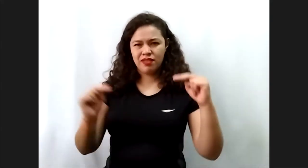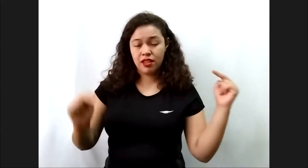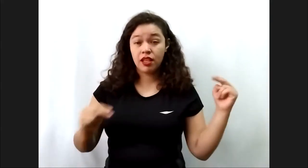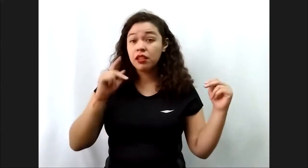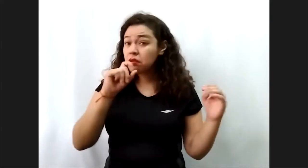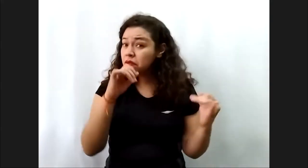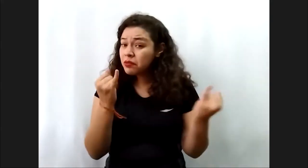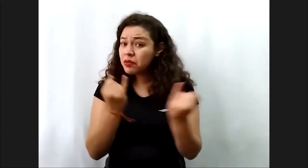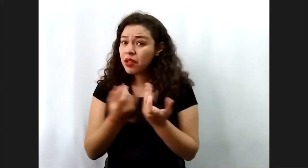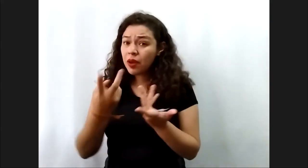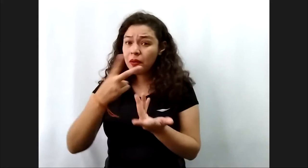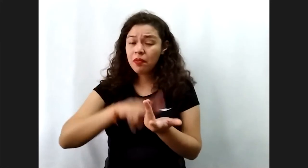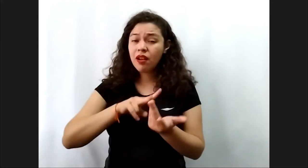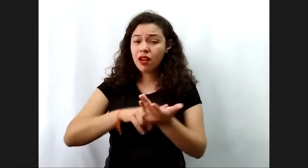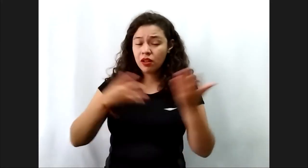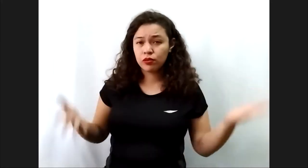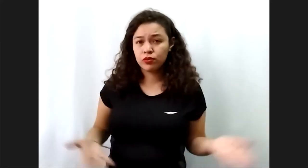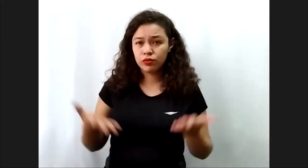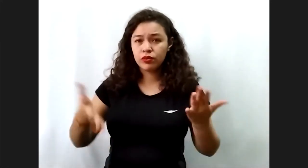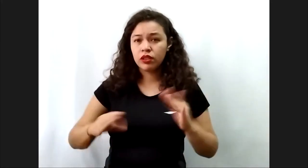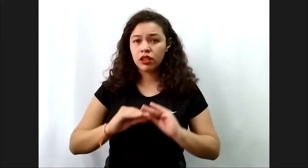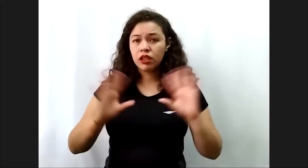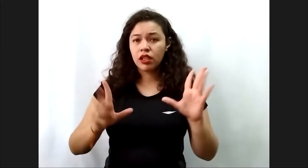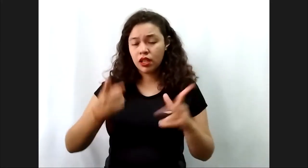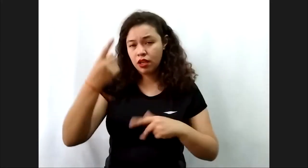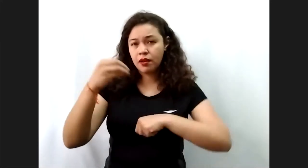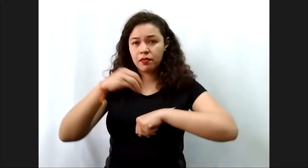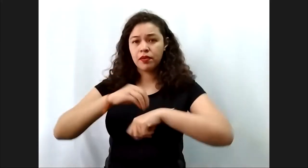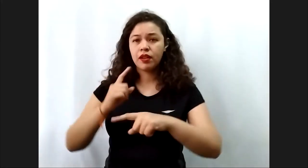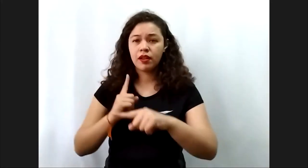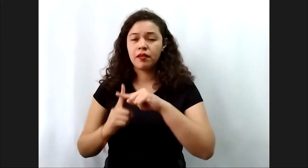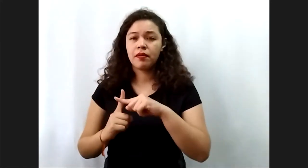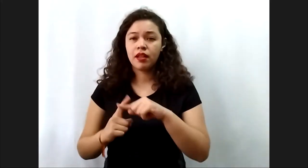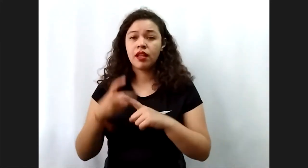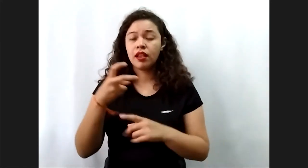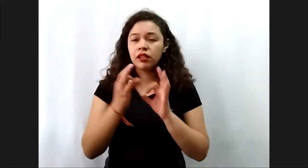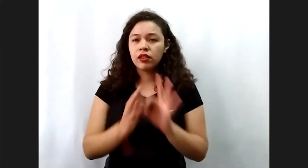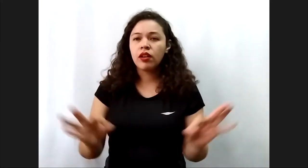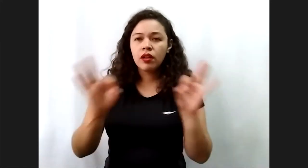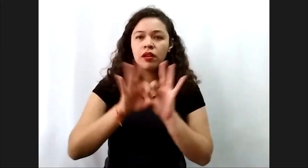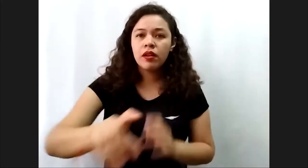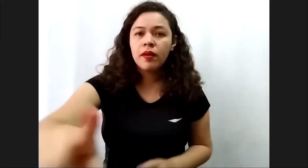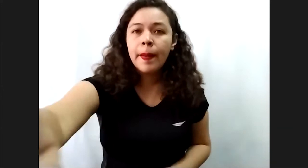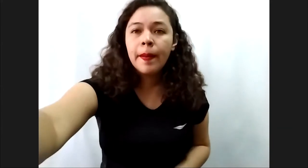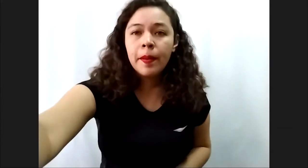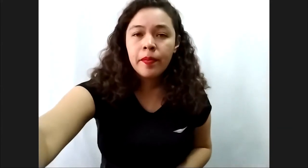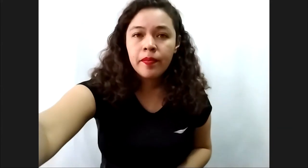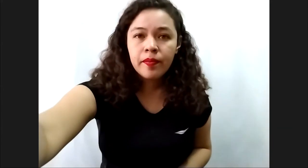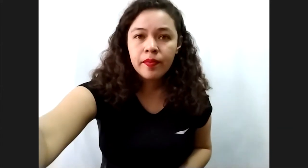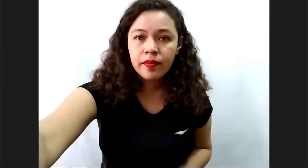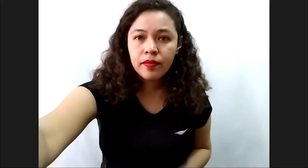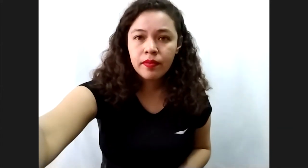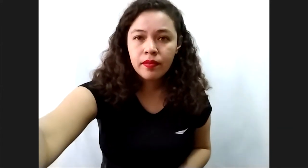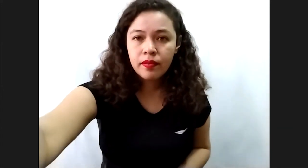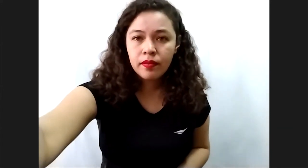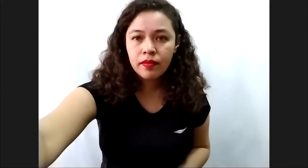dando un valor, por supuesto, agregado. Es importante que deben